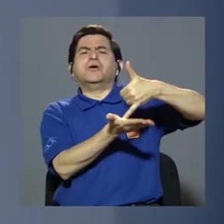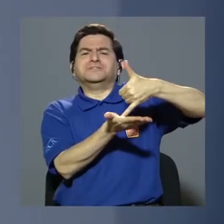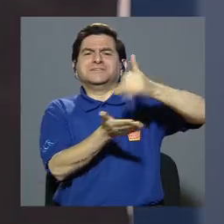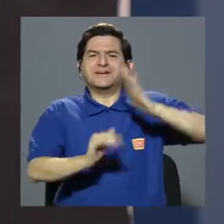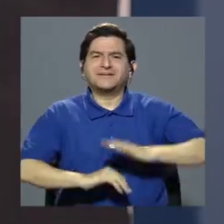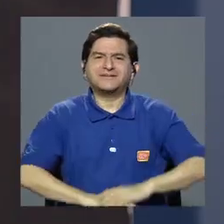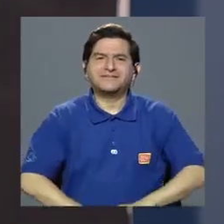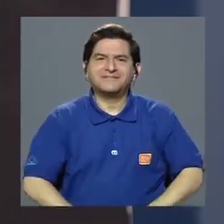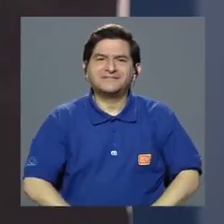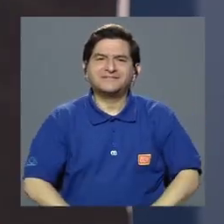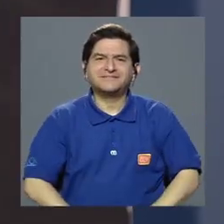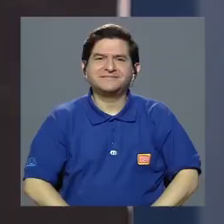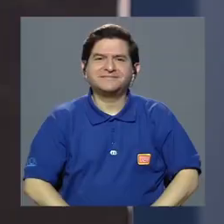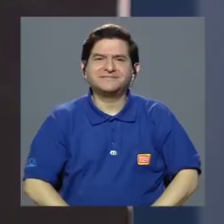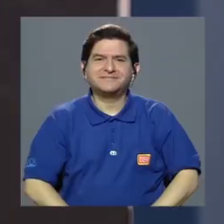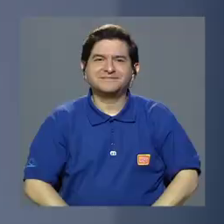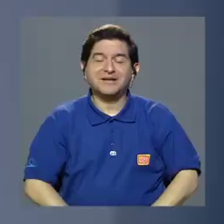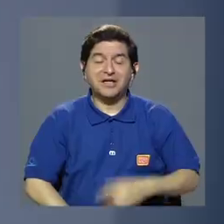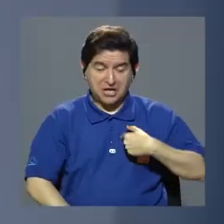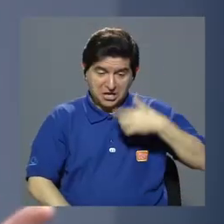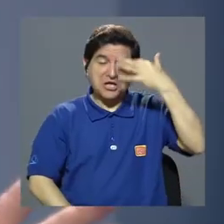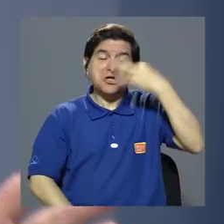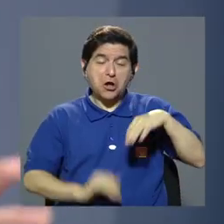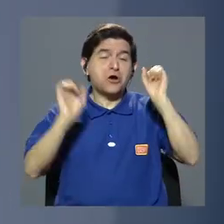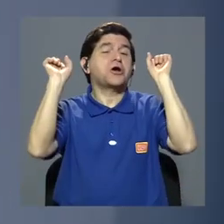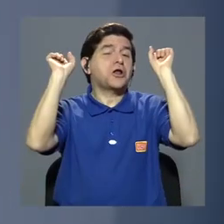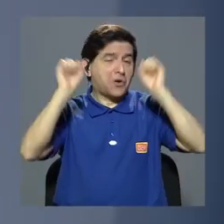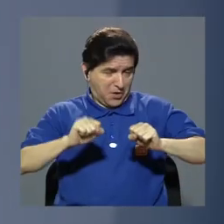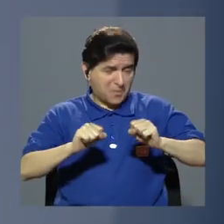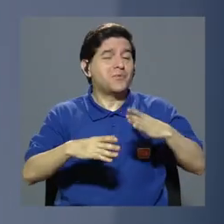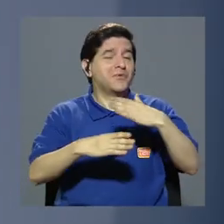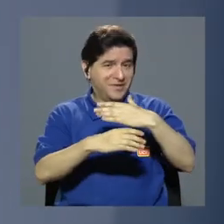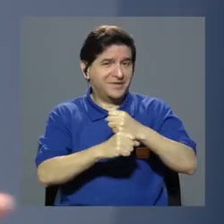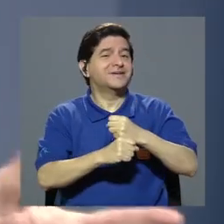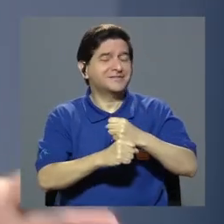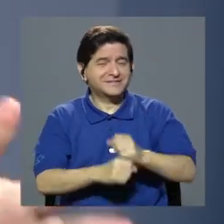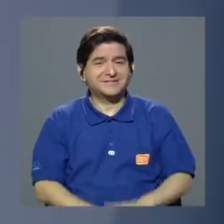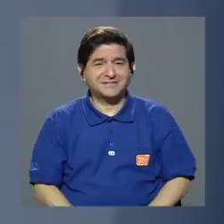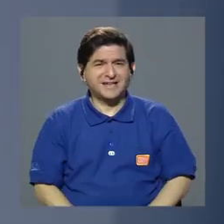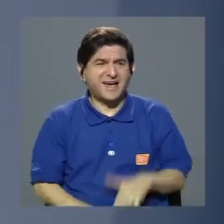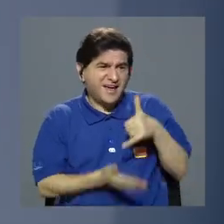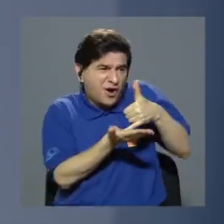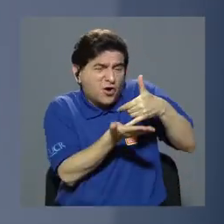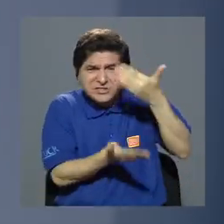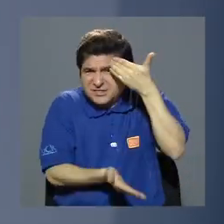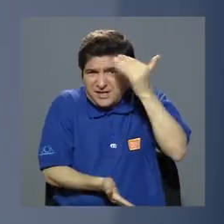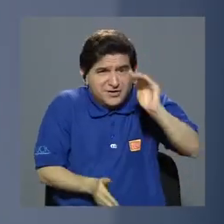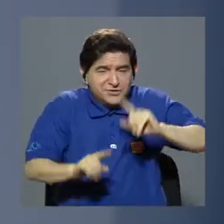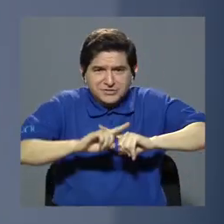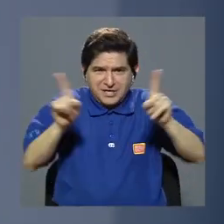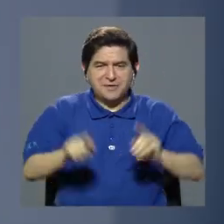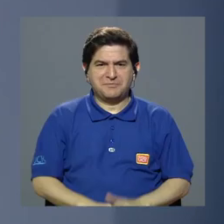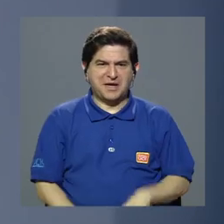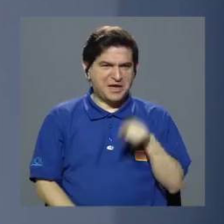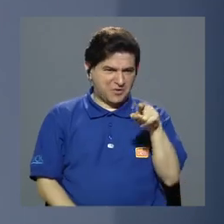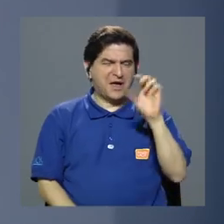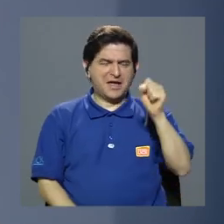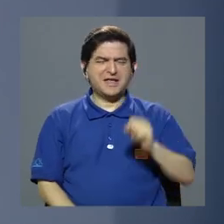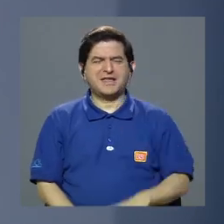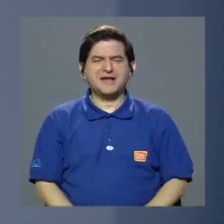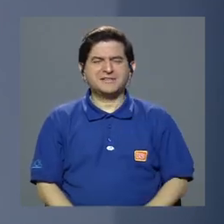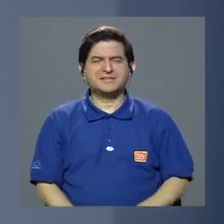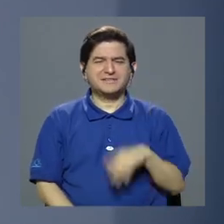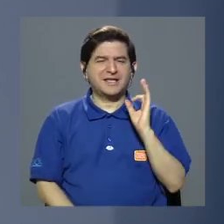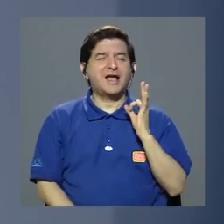oscar y no lo podría llegar a hacerlo no sé si un máster pero si estoy seguro que eso ya no va a llegar